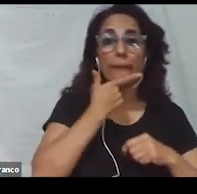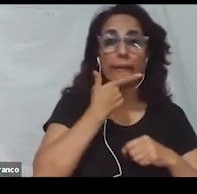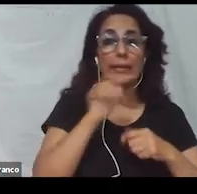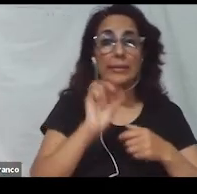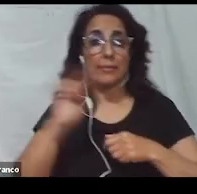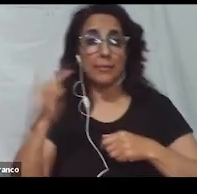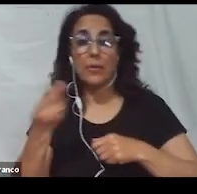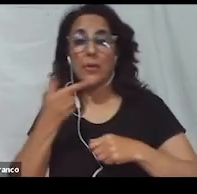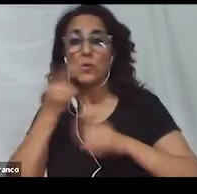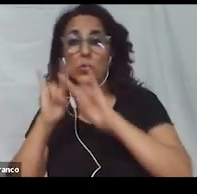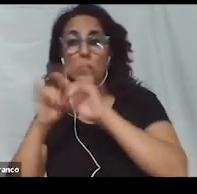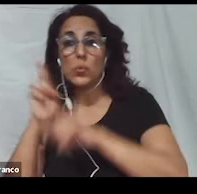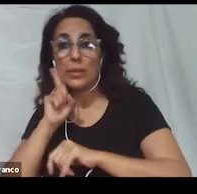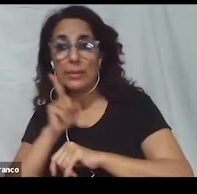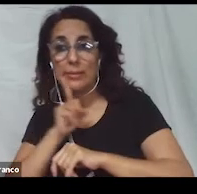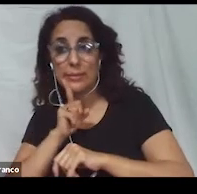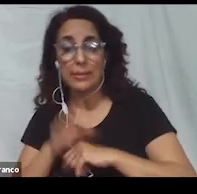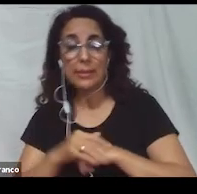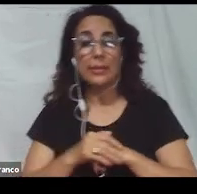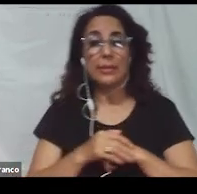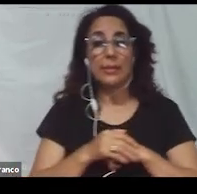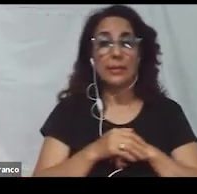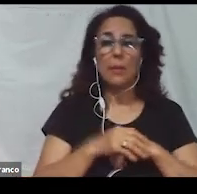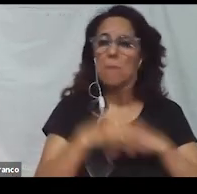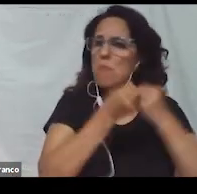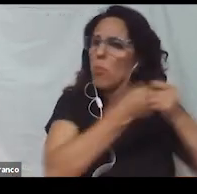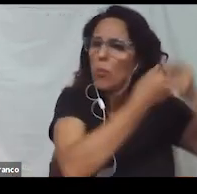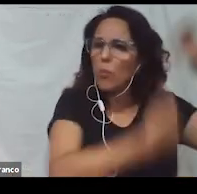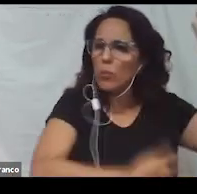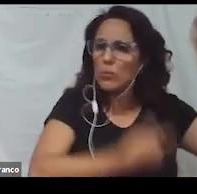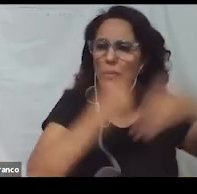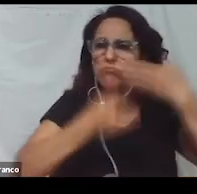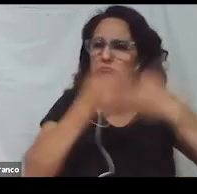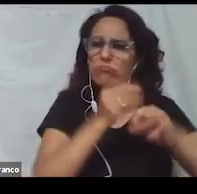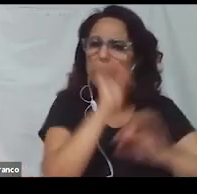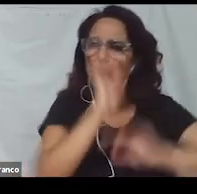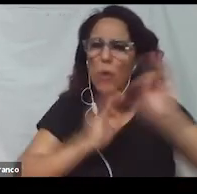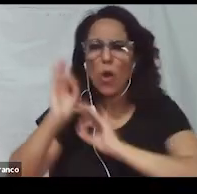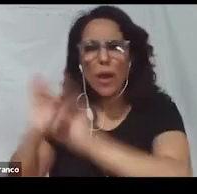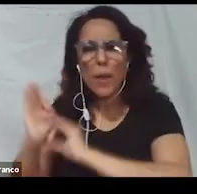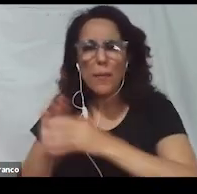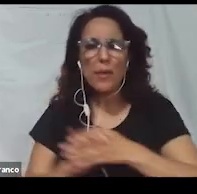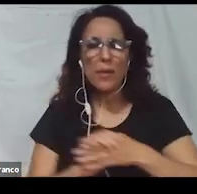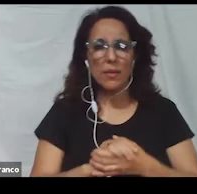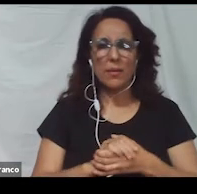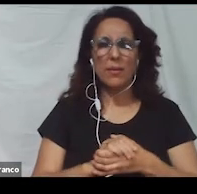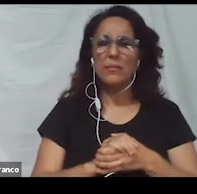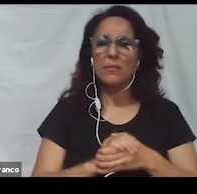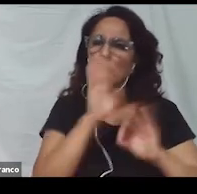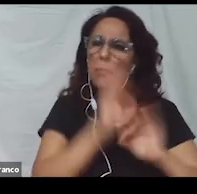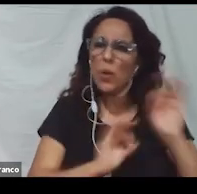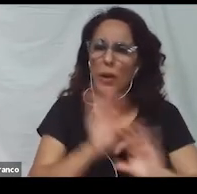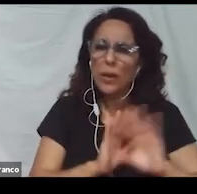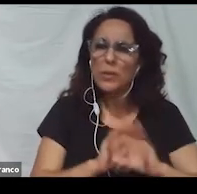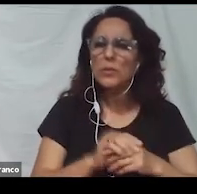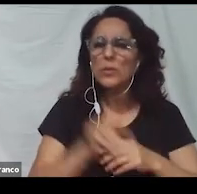iPhone, ¿ok? Lo menciono porque hay muchas formas de programar para dispositivos móviles. Muchas de ellas son híbridas,